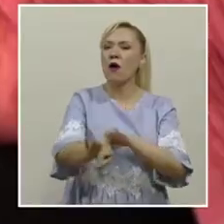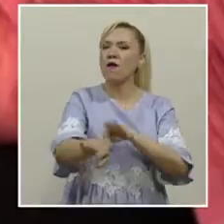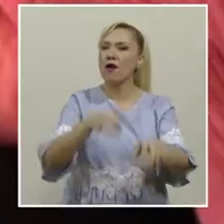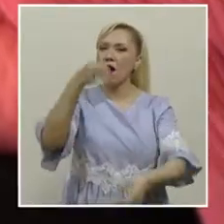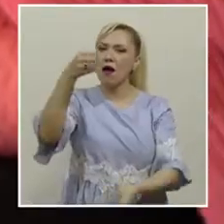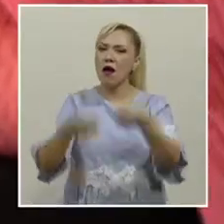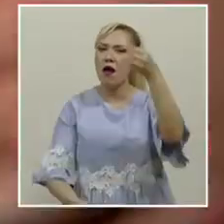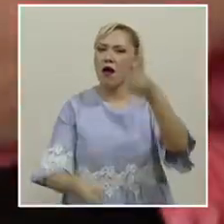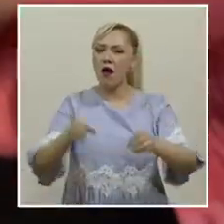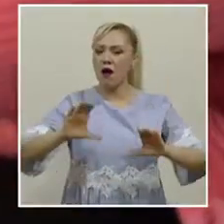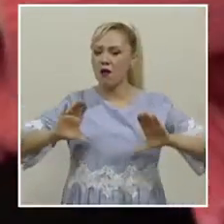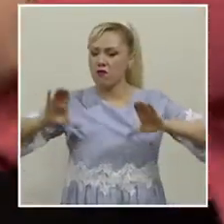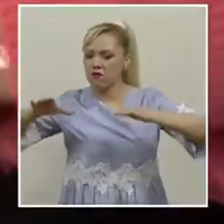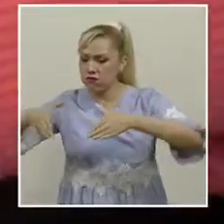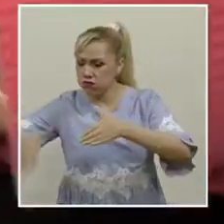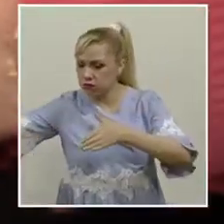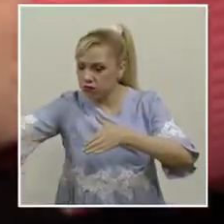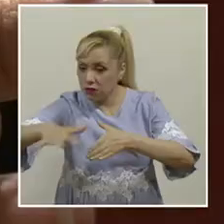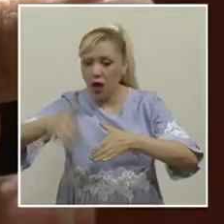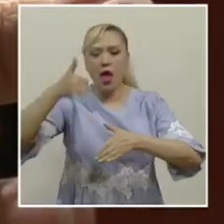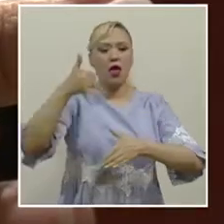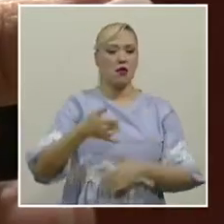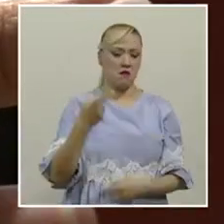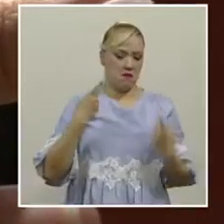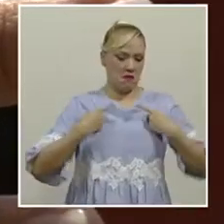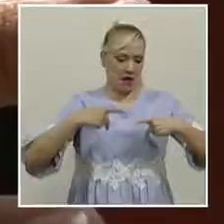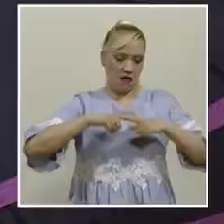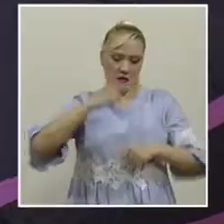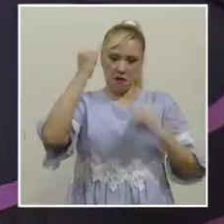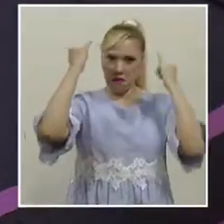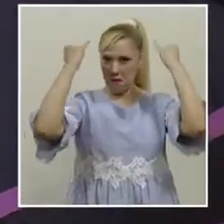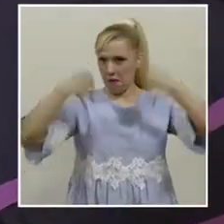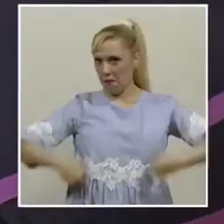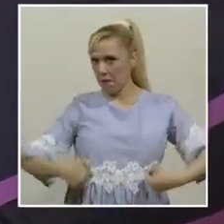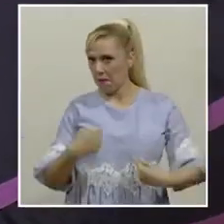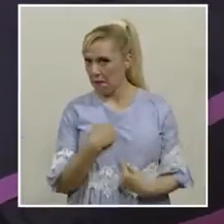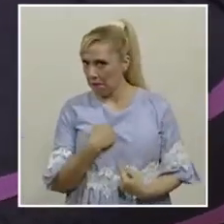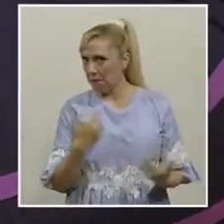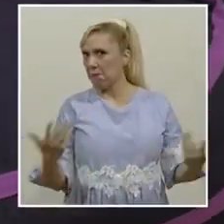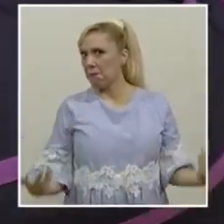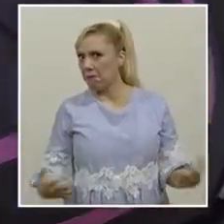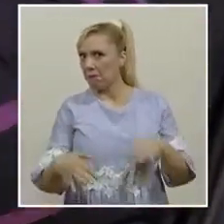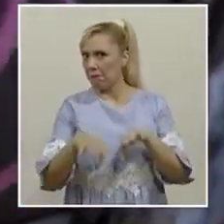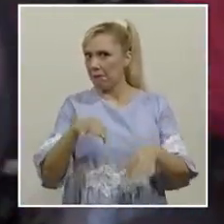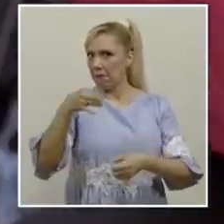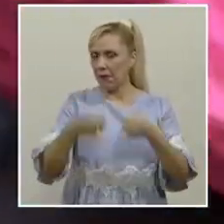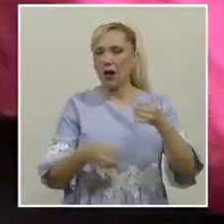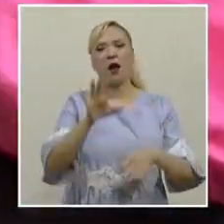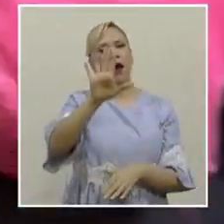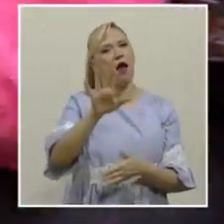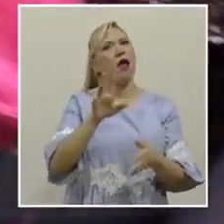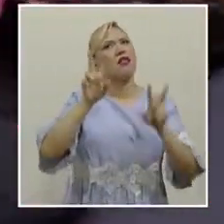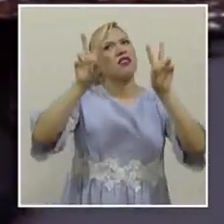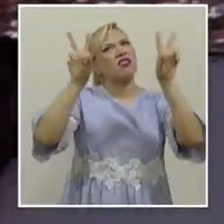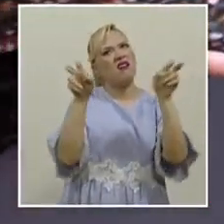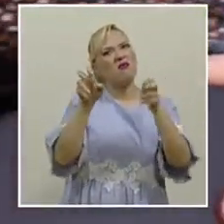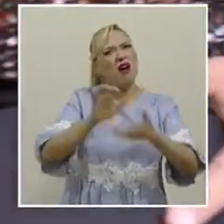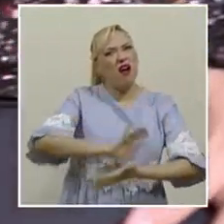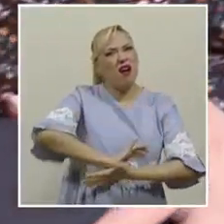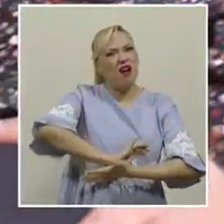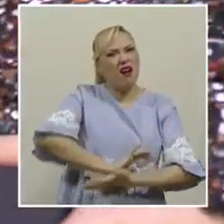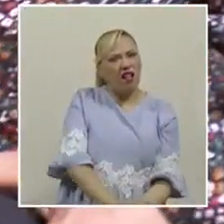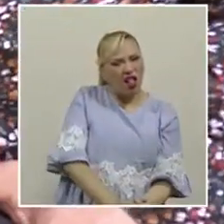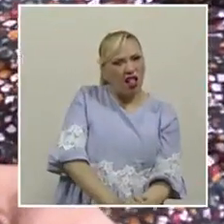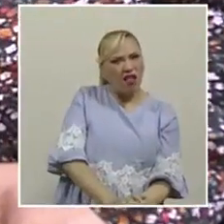a nivel colectivo y personal. En esta ocasión se abordó el tema de la discriminación laboral por embarazo, a lo que la especialista